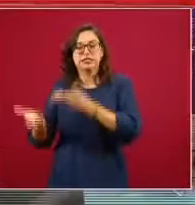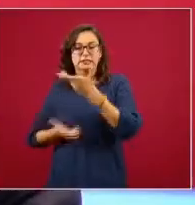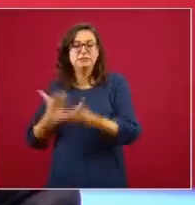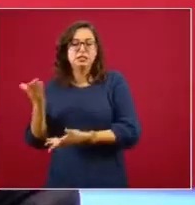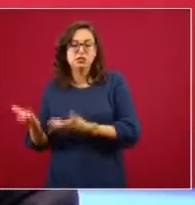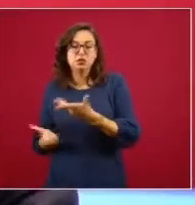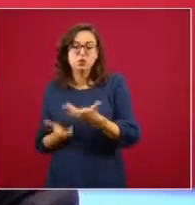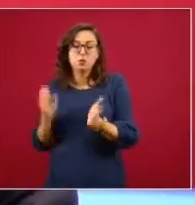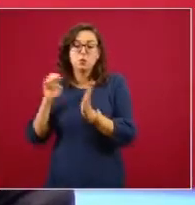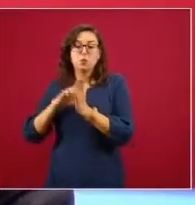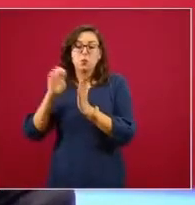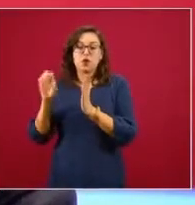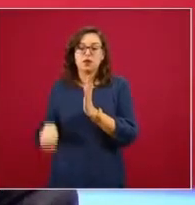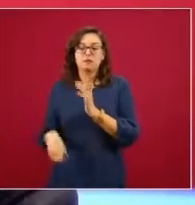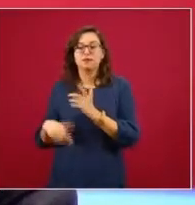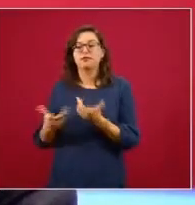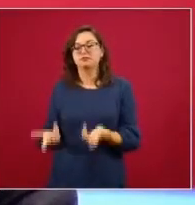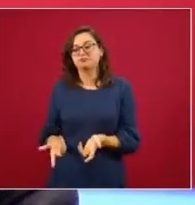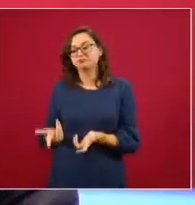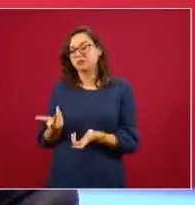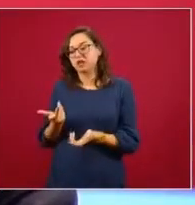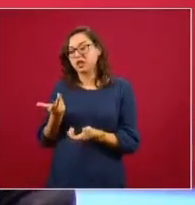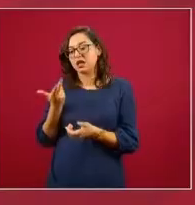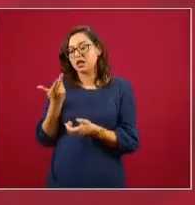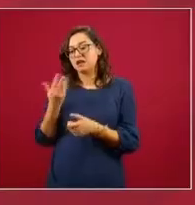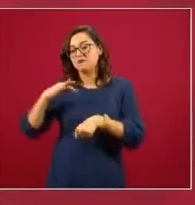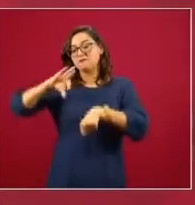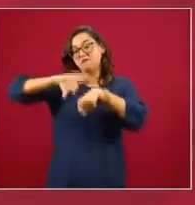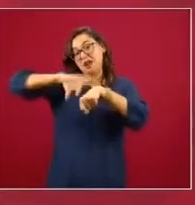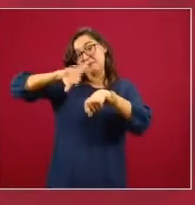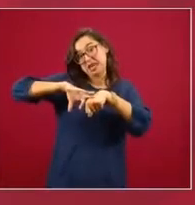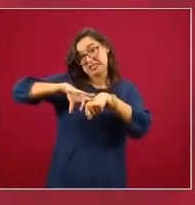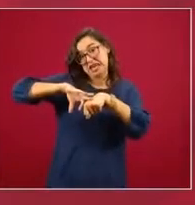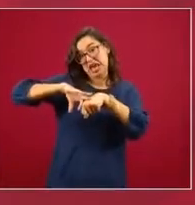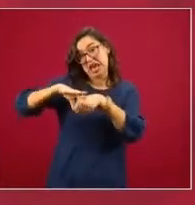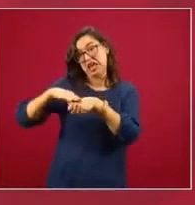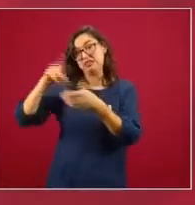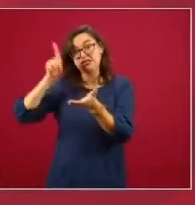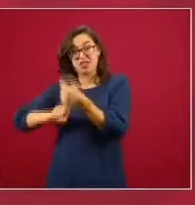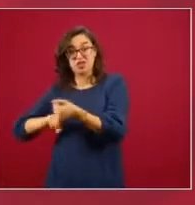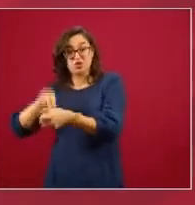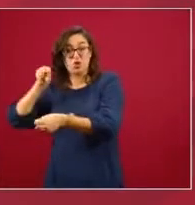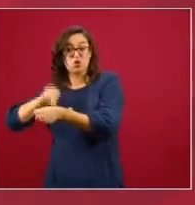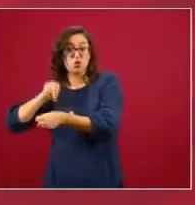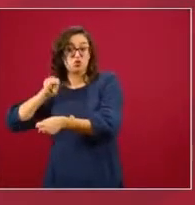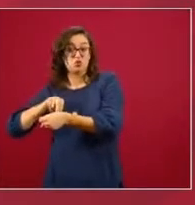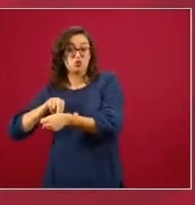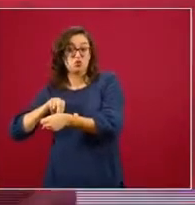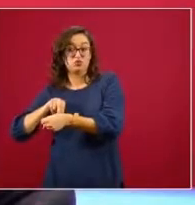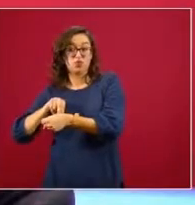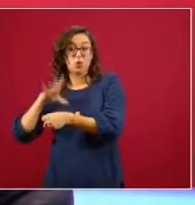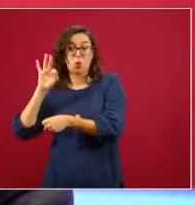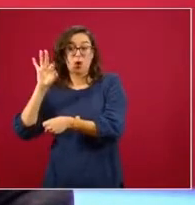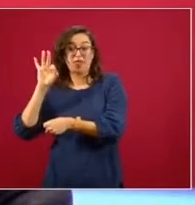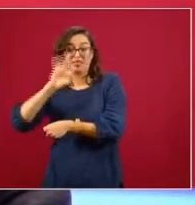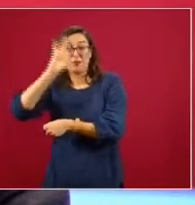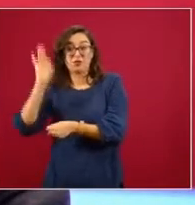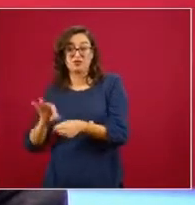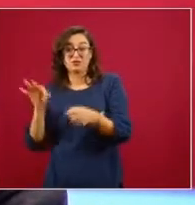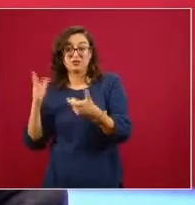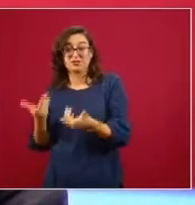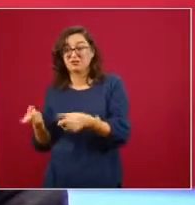claro son los consultorios adyacentes a las farmacias, que hoy representan casi la cuarta parte de las